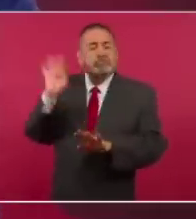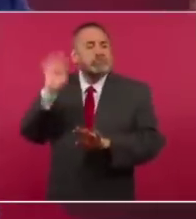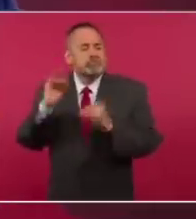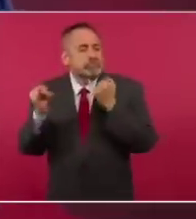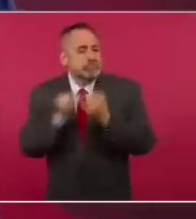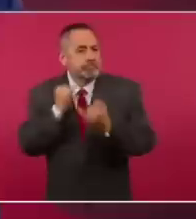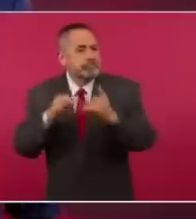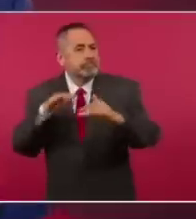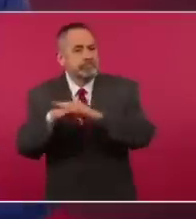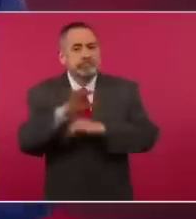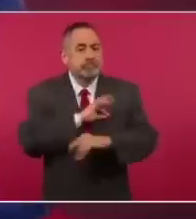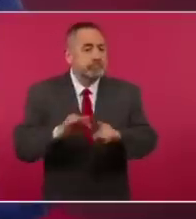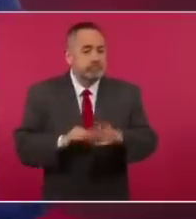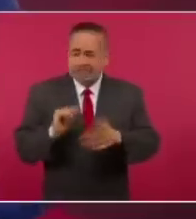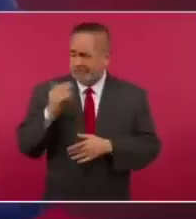Esto reciente,